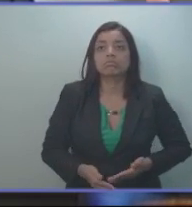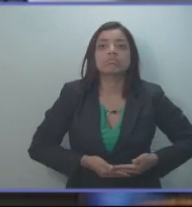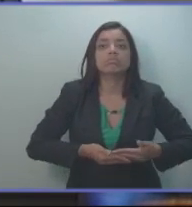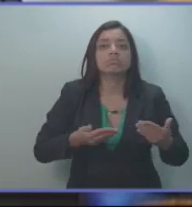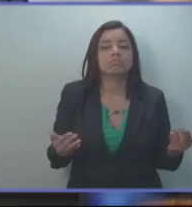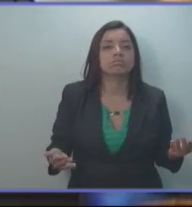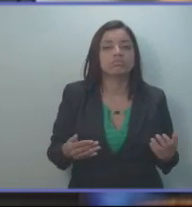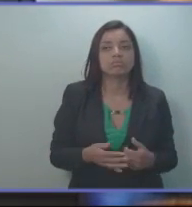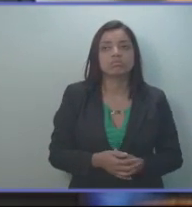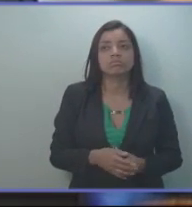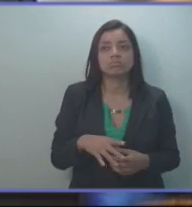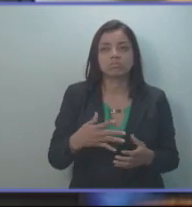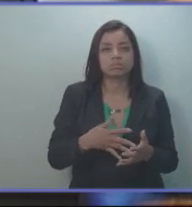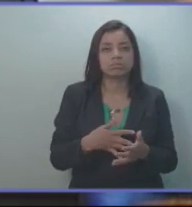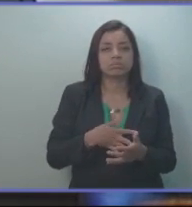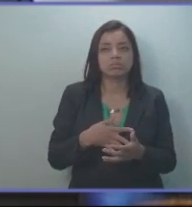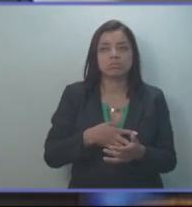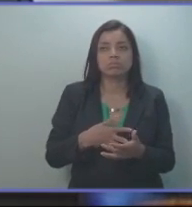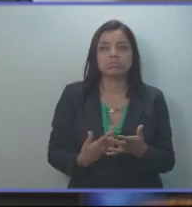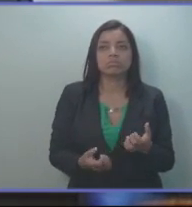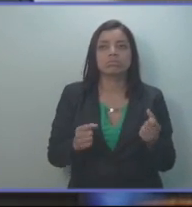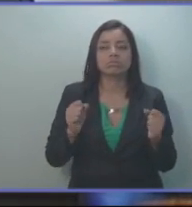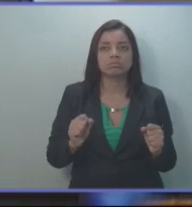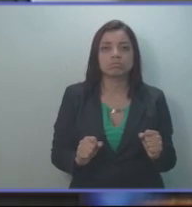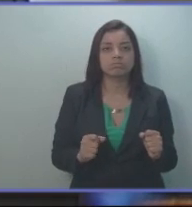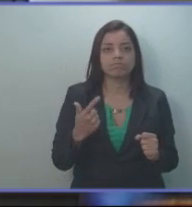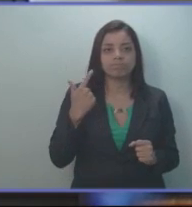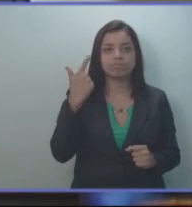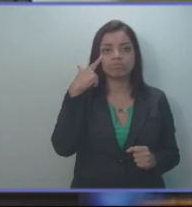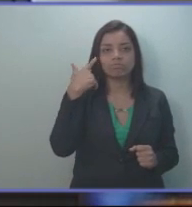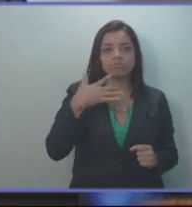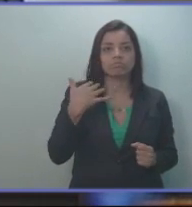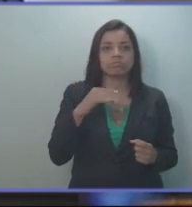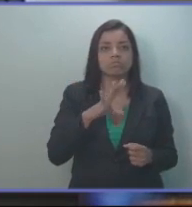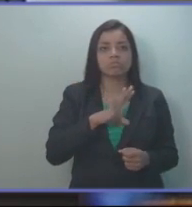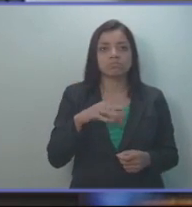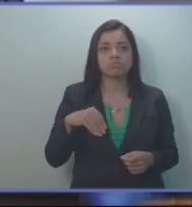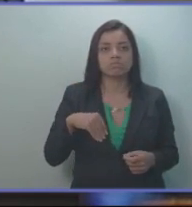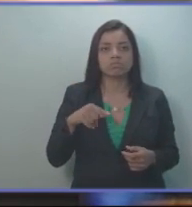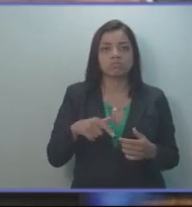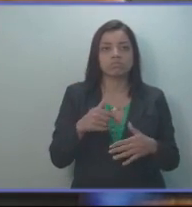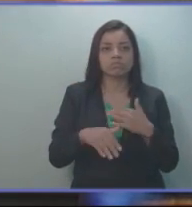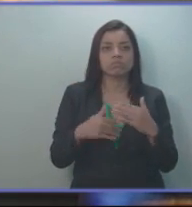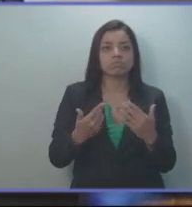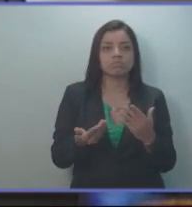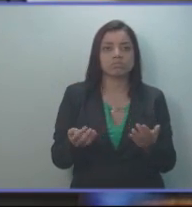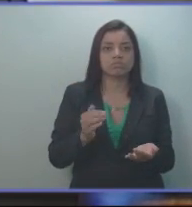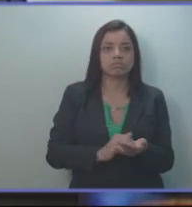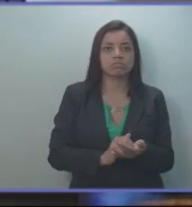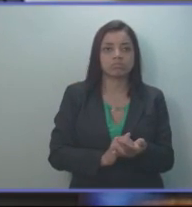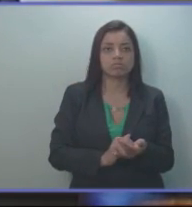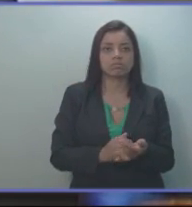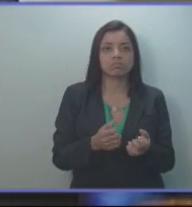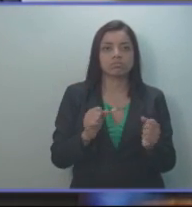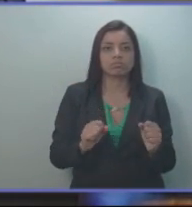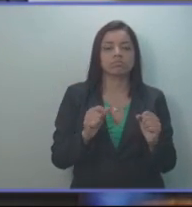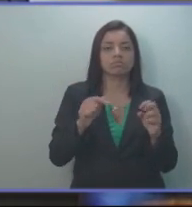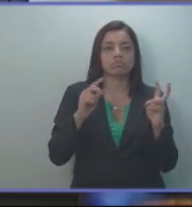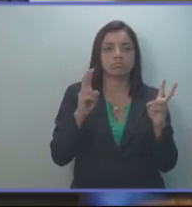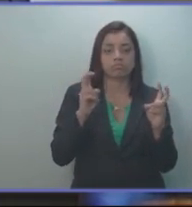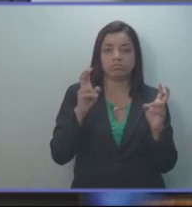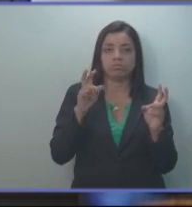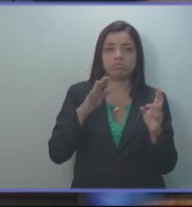es una zona demasiado vulnerable y se puede poner en peligro a las familias que vuelvan a hacer sus asentamientos en ese